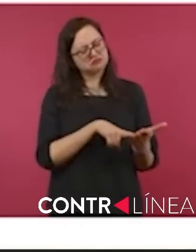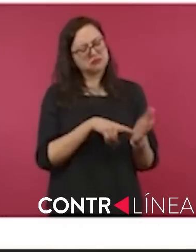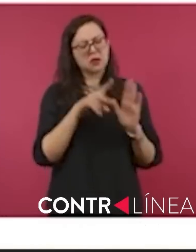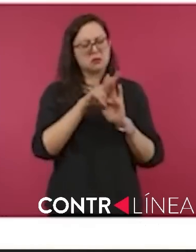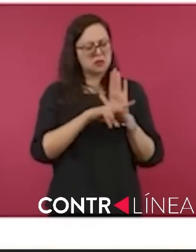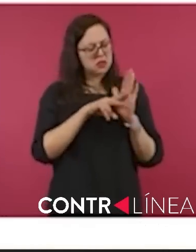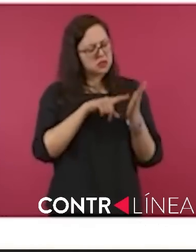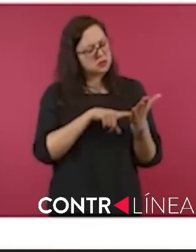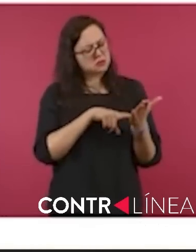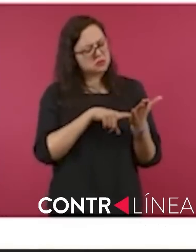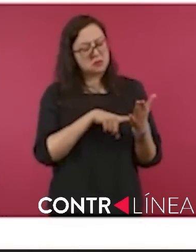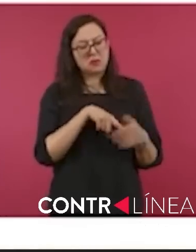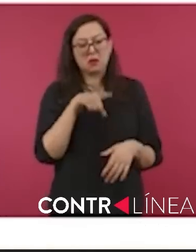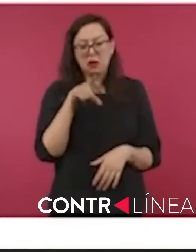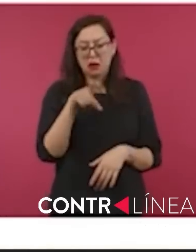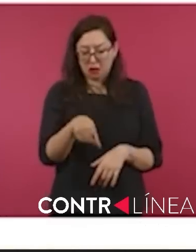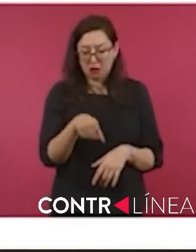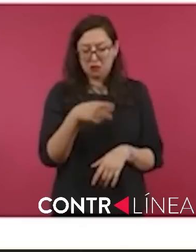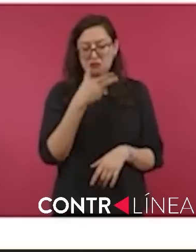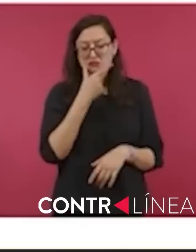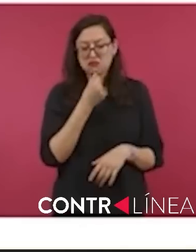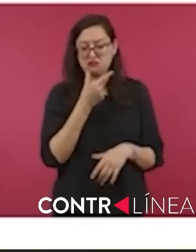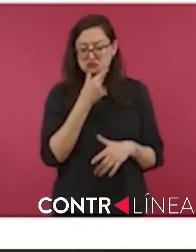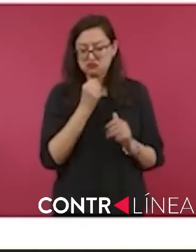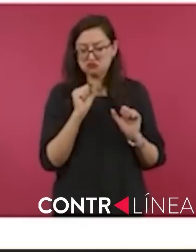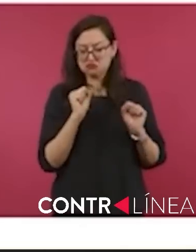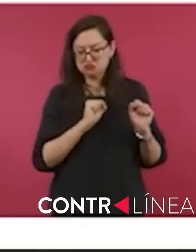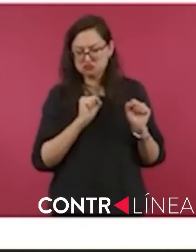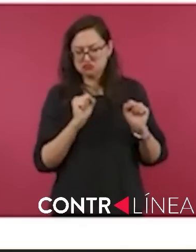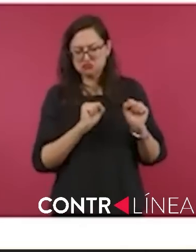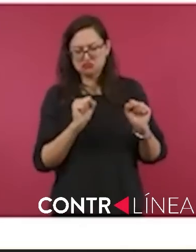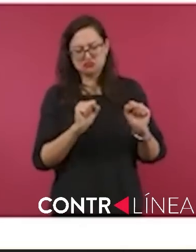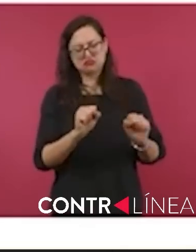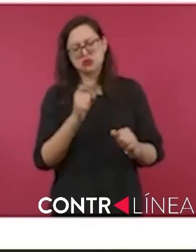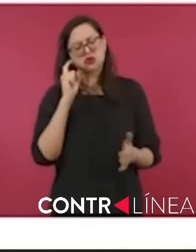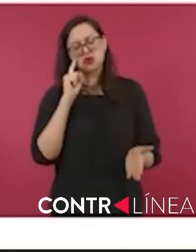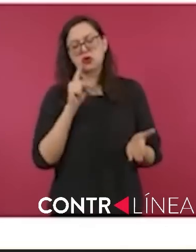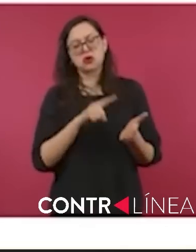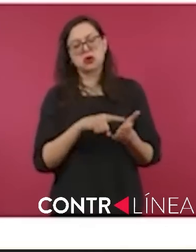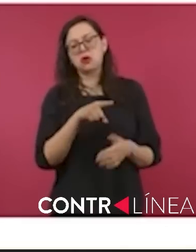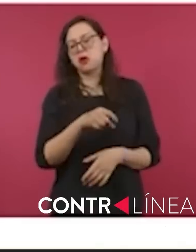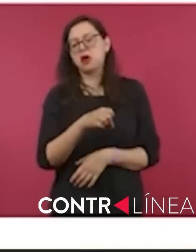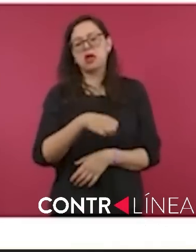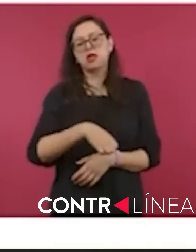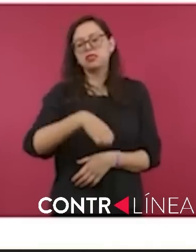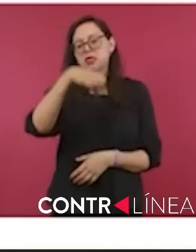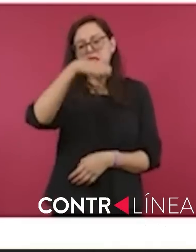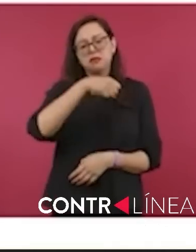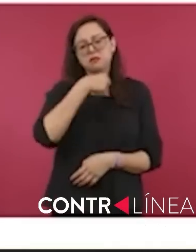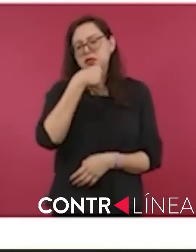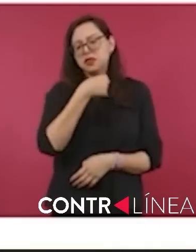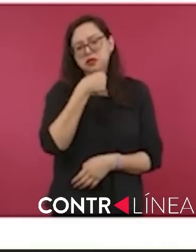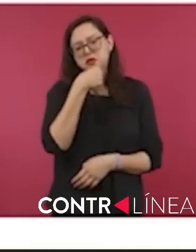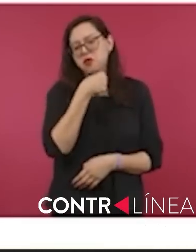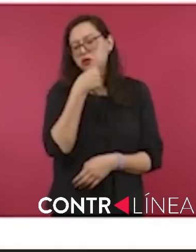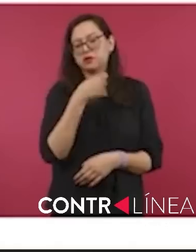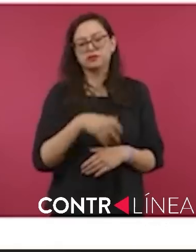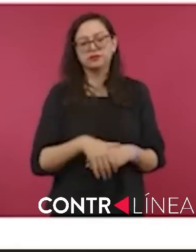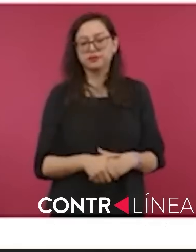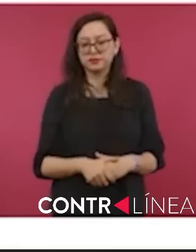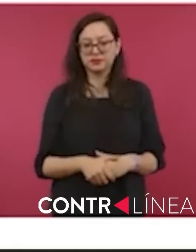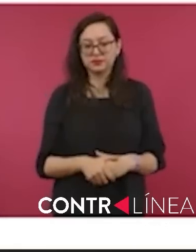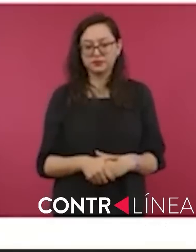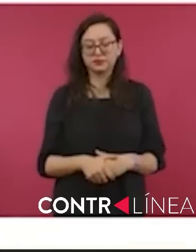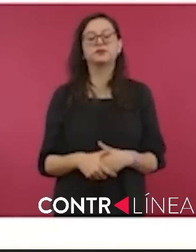posibilidad de que el detenido haya podido correr hacia el domicilio en atención a sus condiciones físicas y de salud. Consideró que en